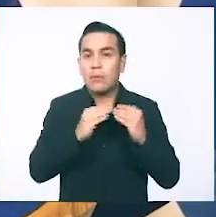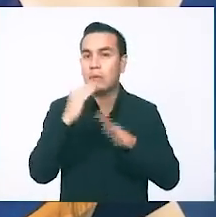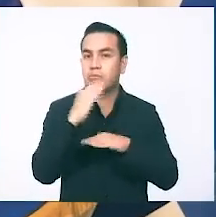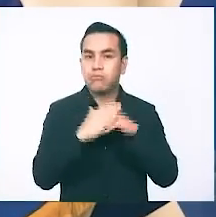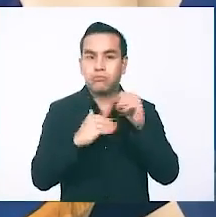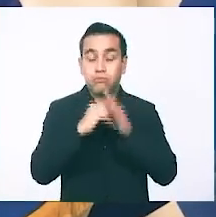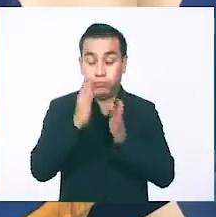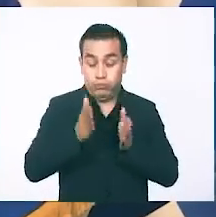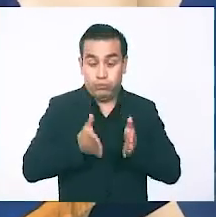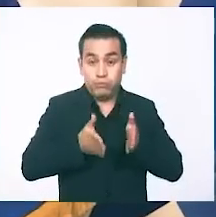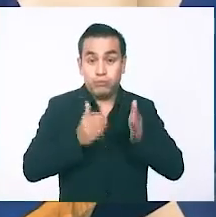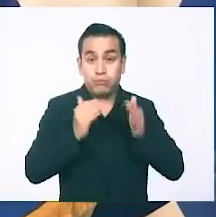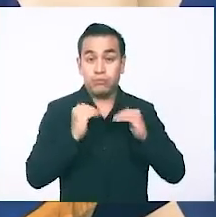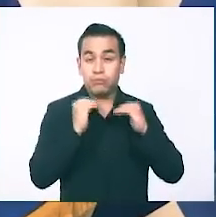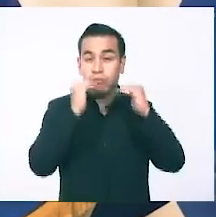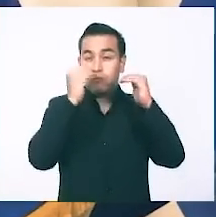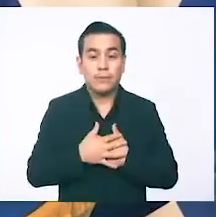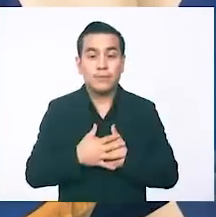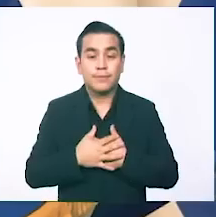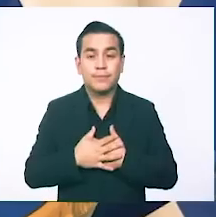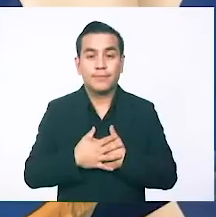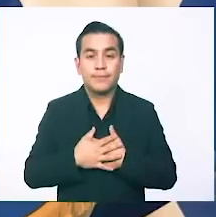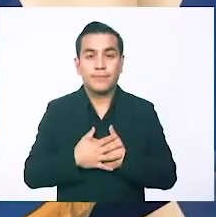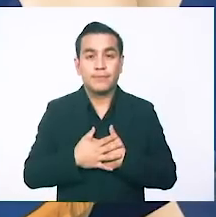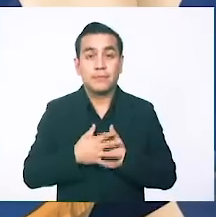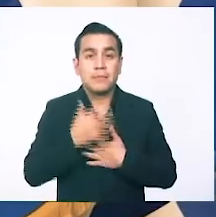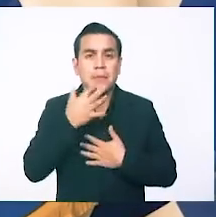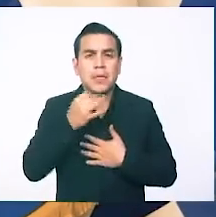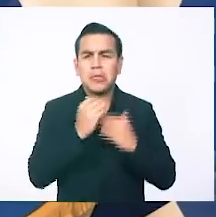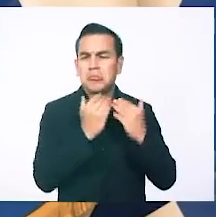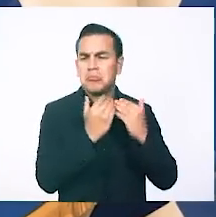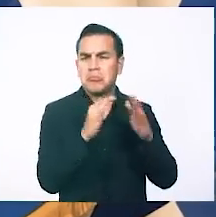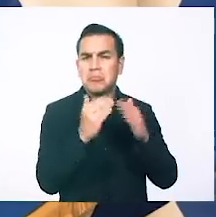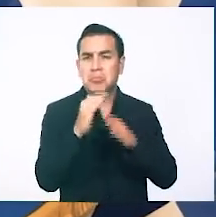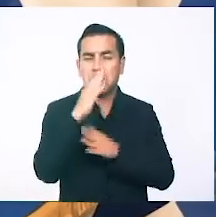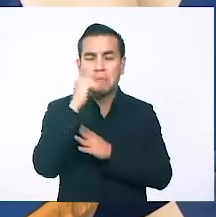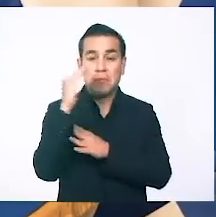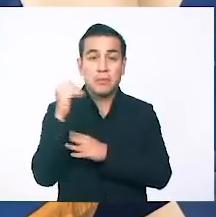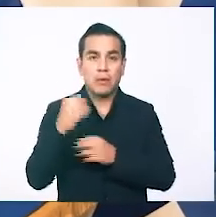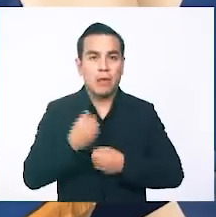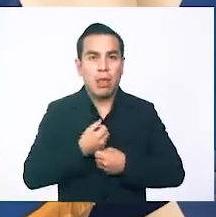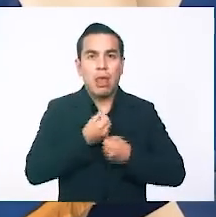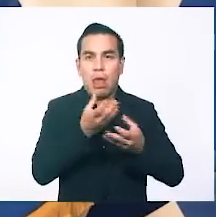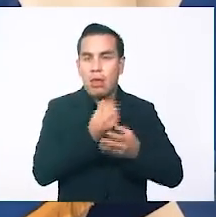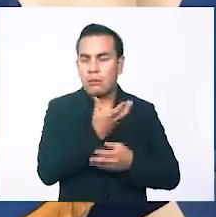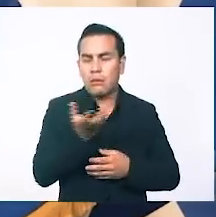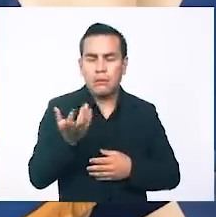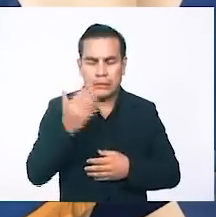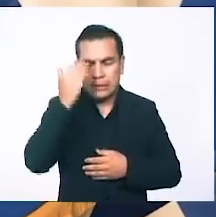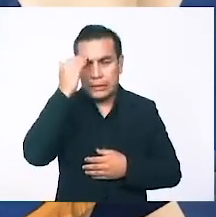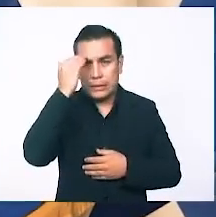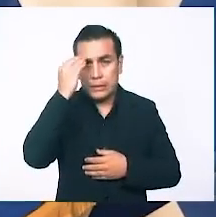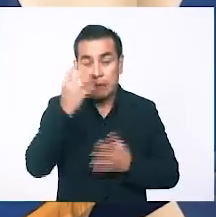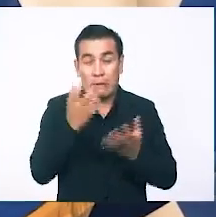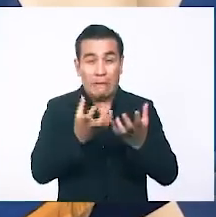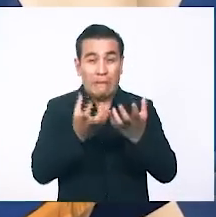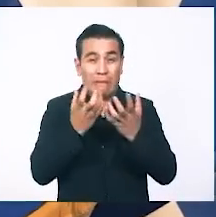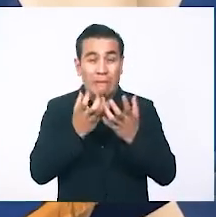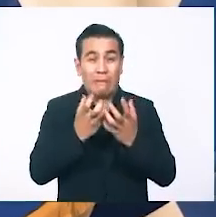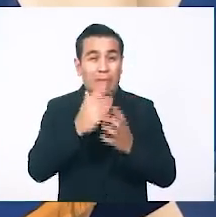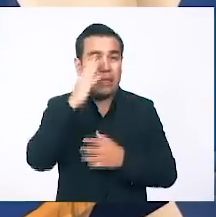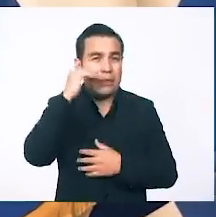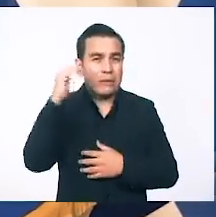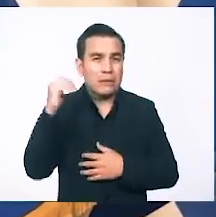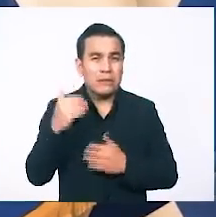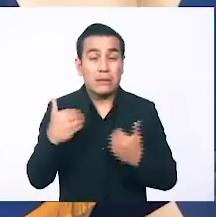infraestructura, edificios, historia. Y así muchos países, pues no voy a mencionar a todos, obviamente que hay muchísimos países